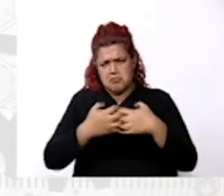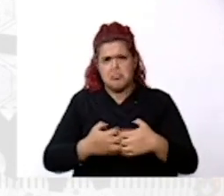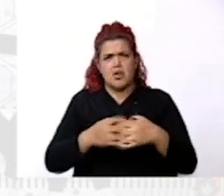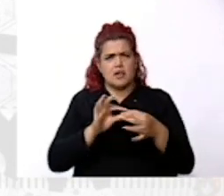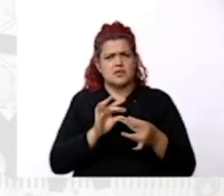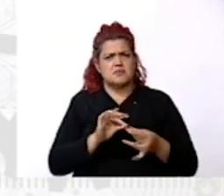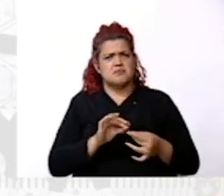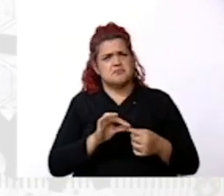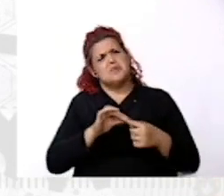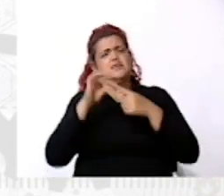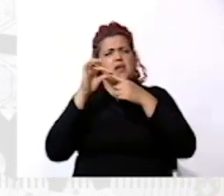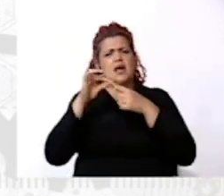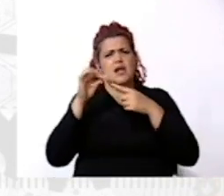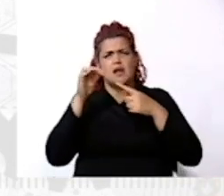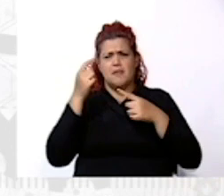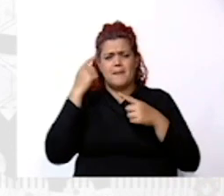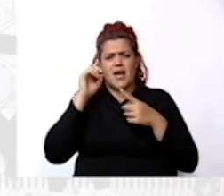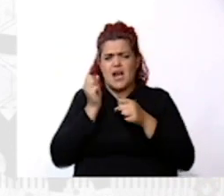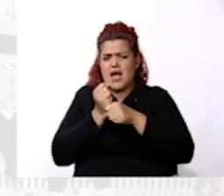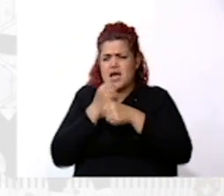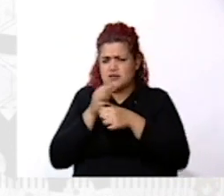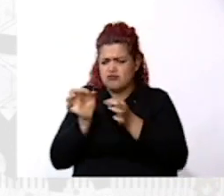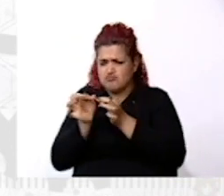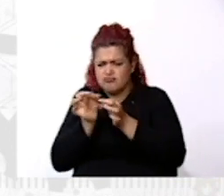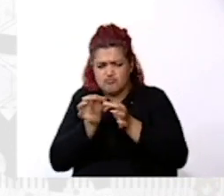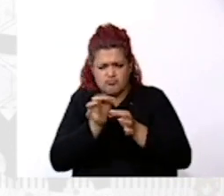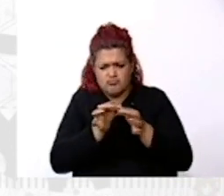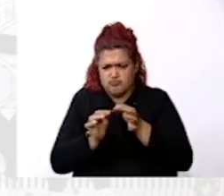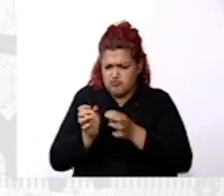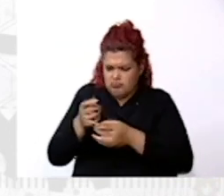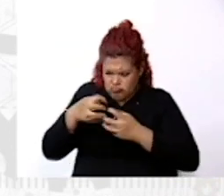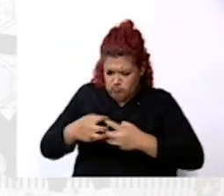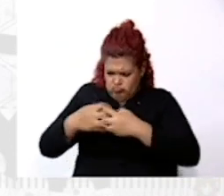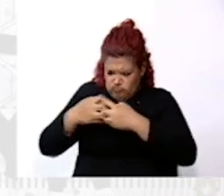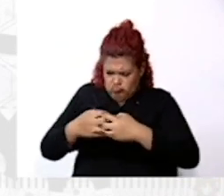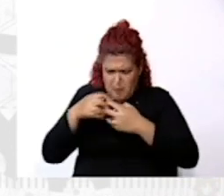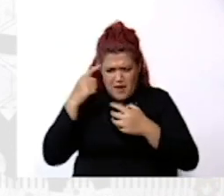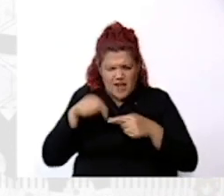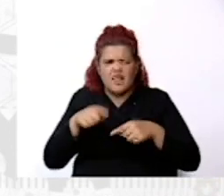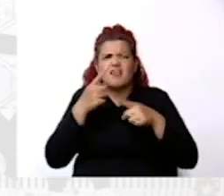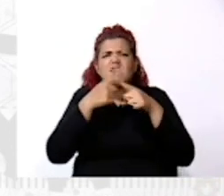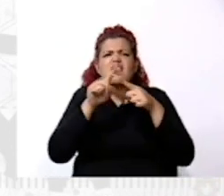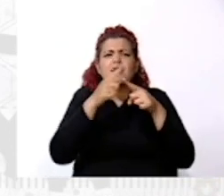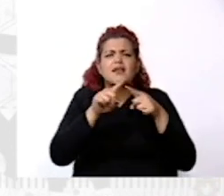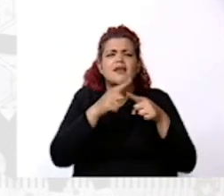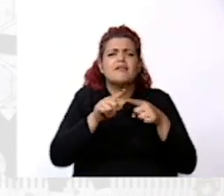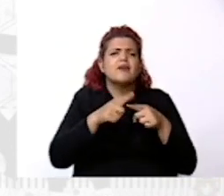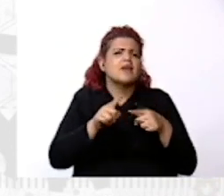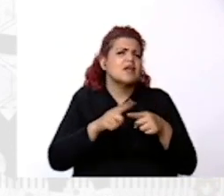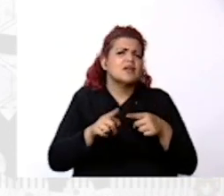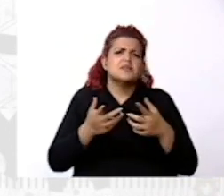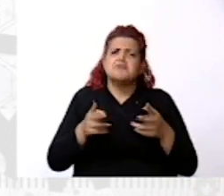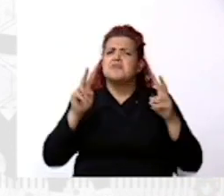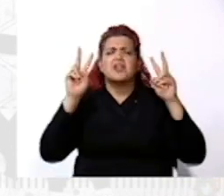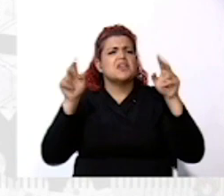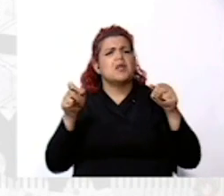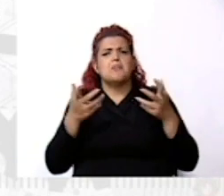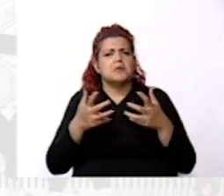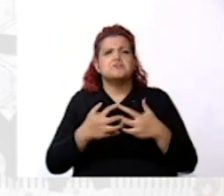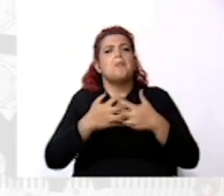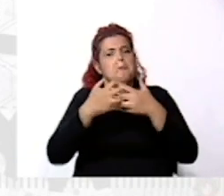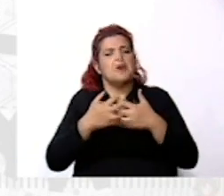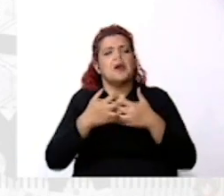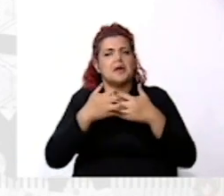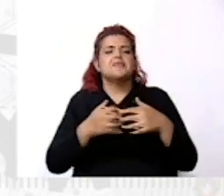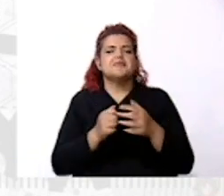la elaboración de piezas que utilizamos para los diferentes tipos de